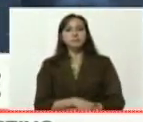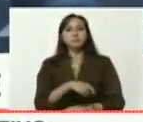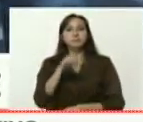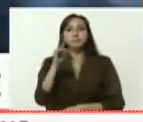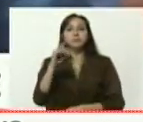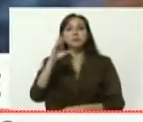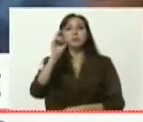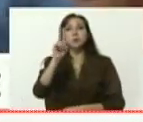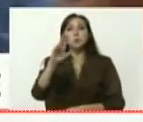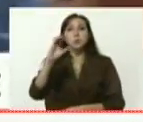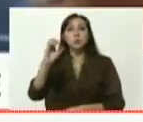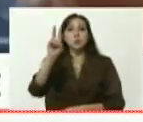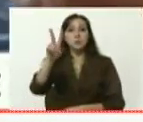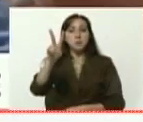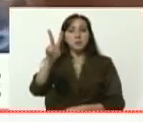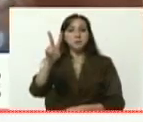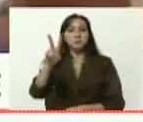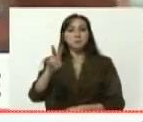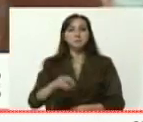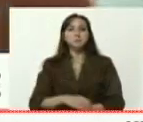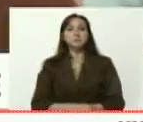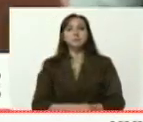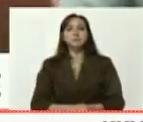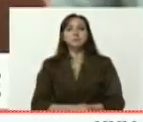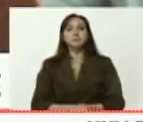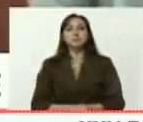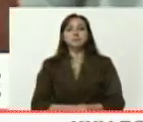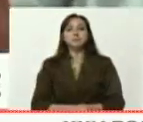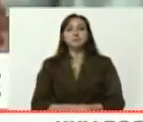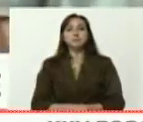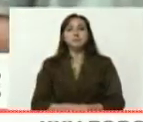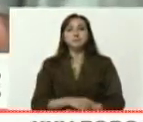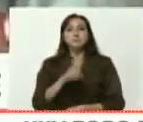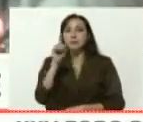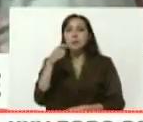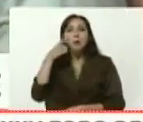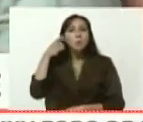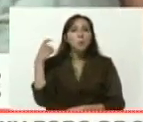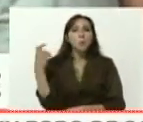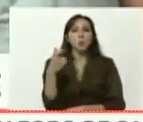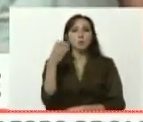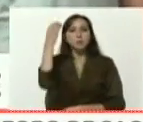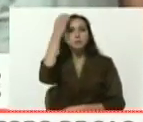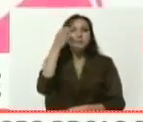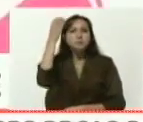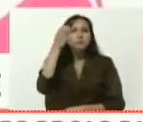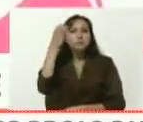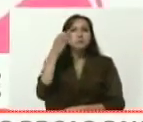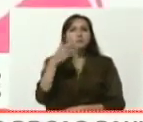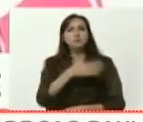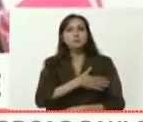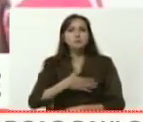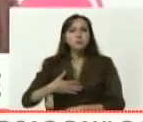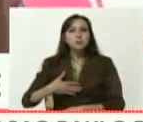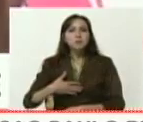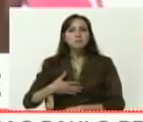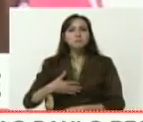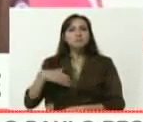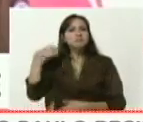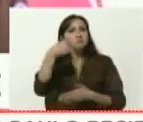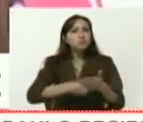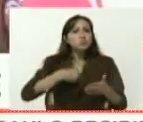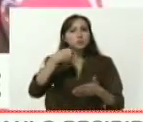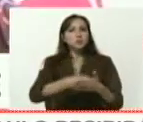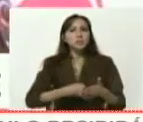de Venezuela, asfixiada. Y cada vez que el pueblo consciente trataba de organizarse para luchar contra el